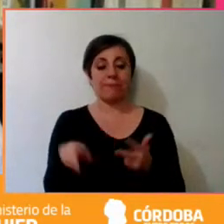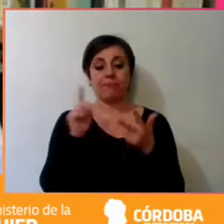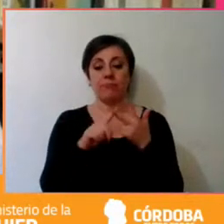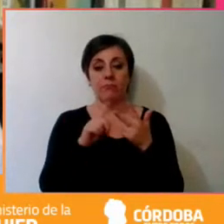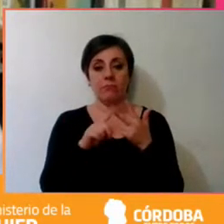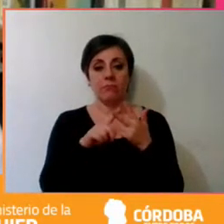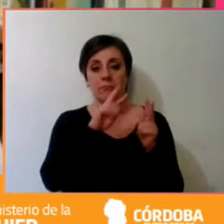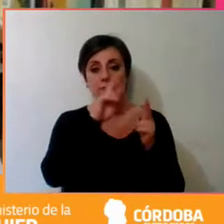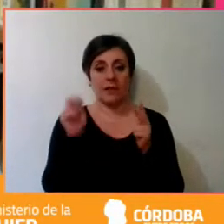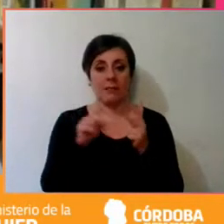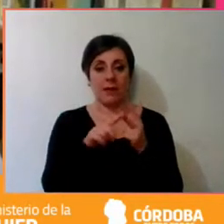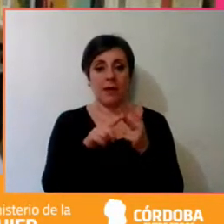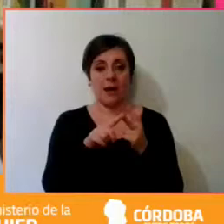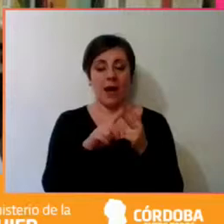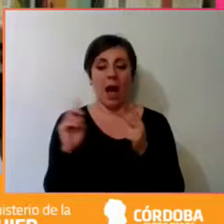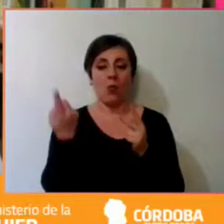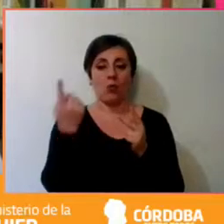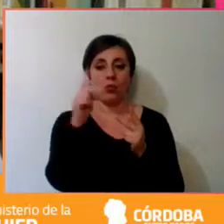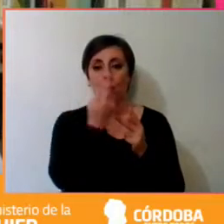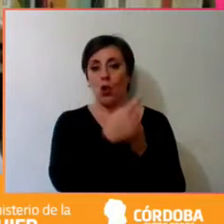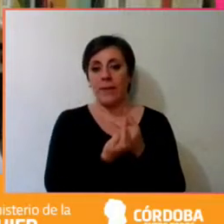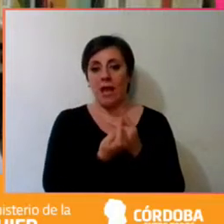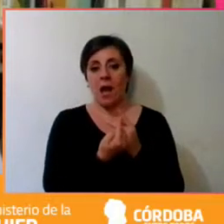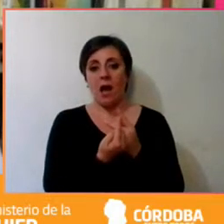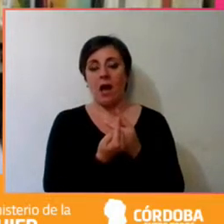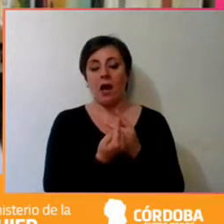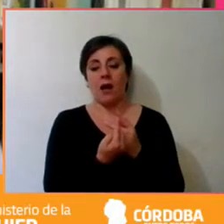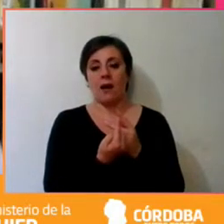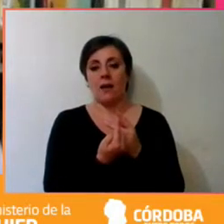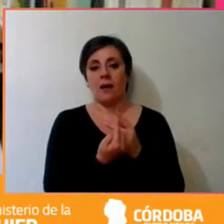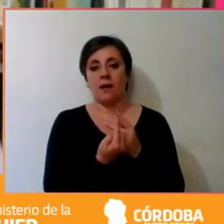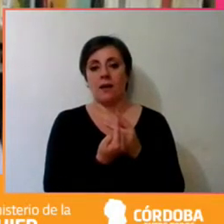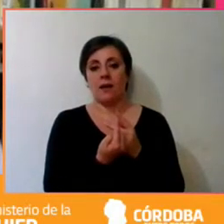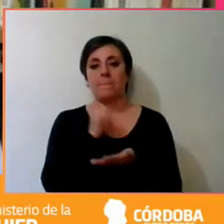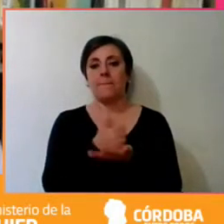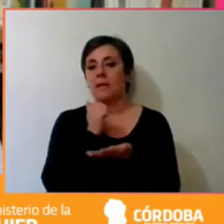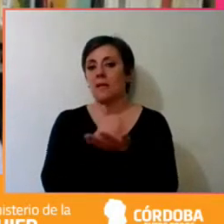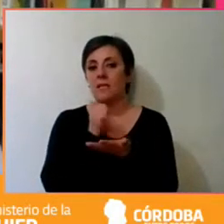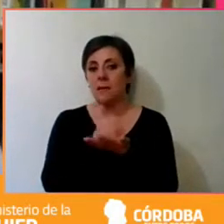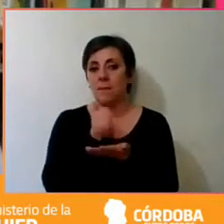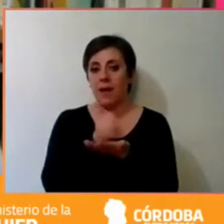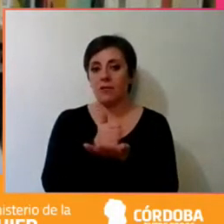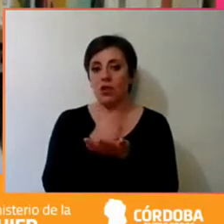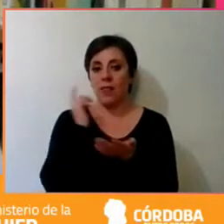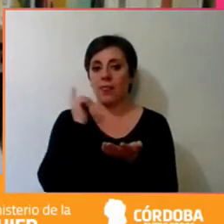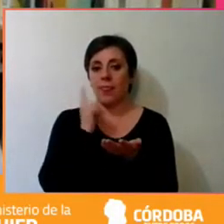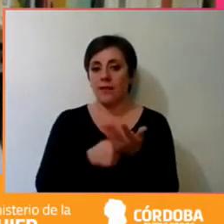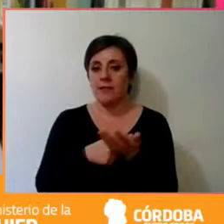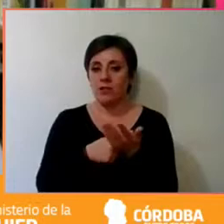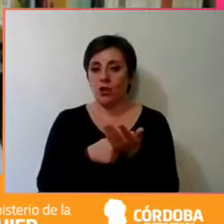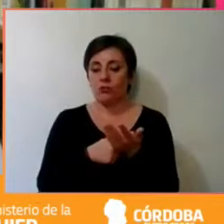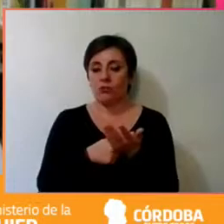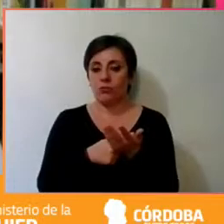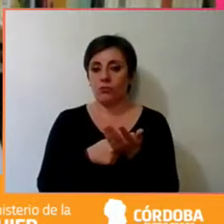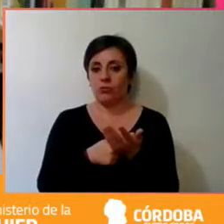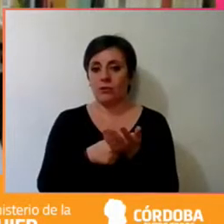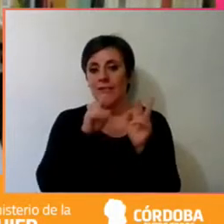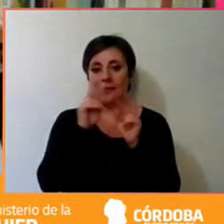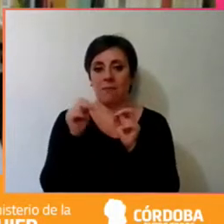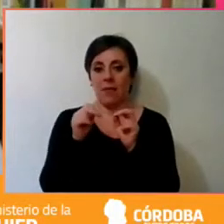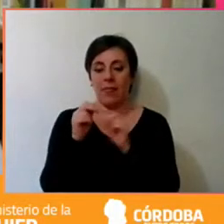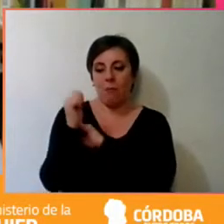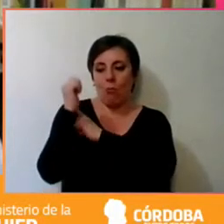tema de la autonomía en términos de la participación y las decisiones, en términos del